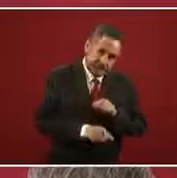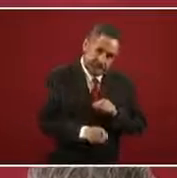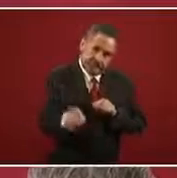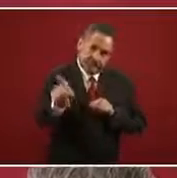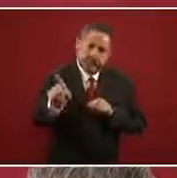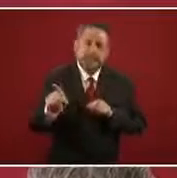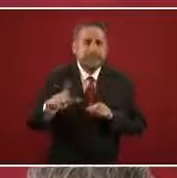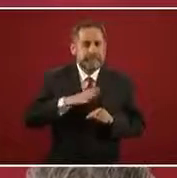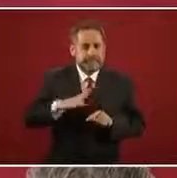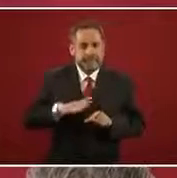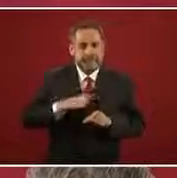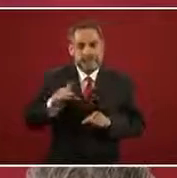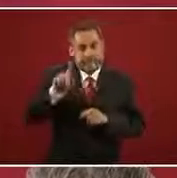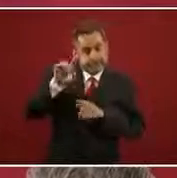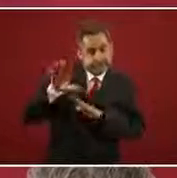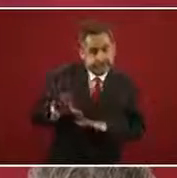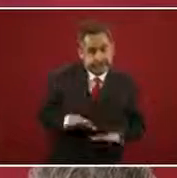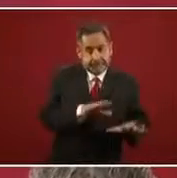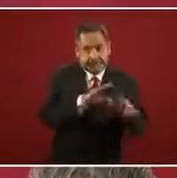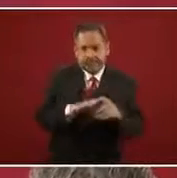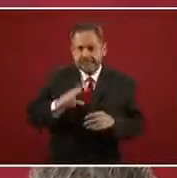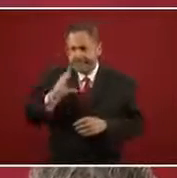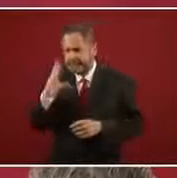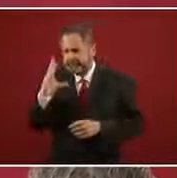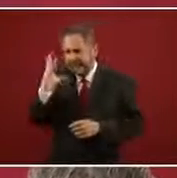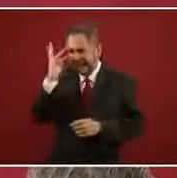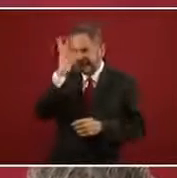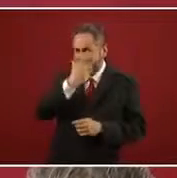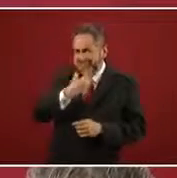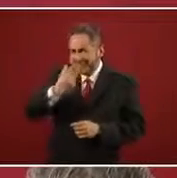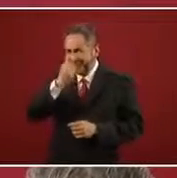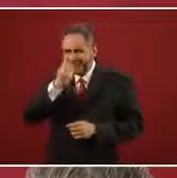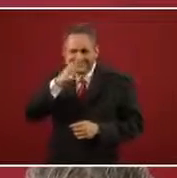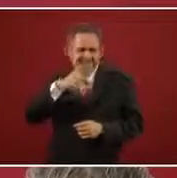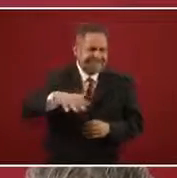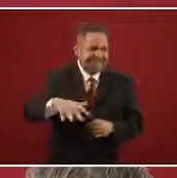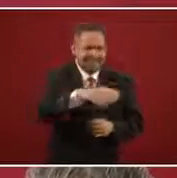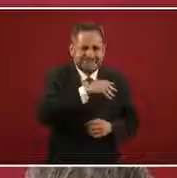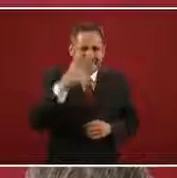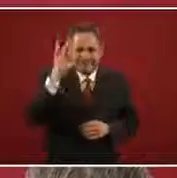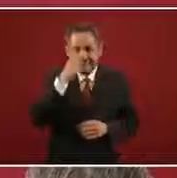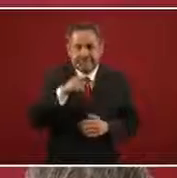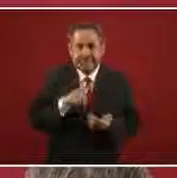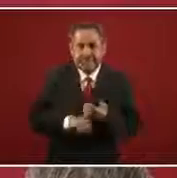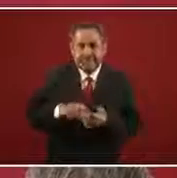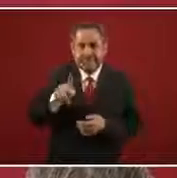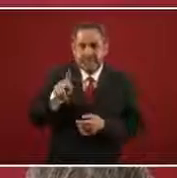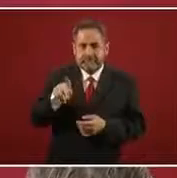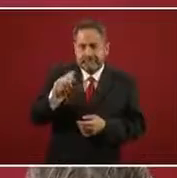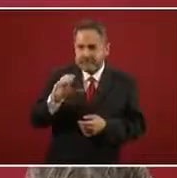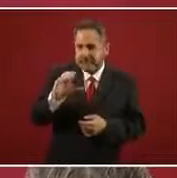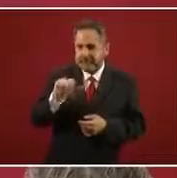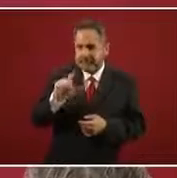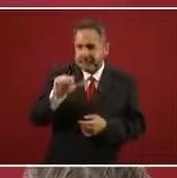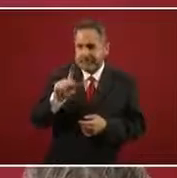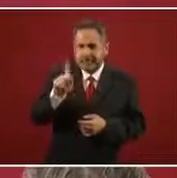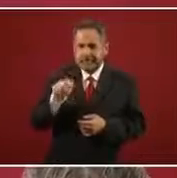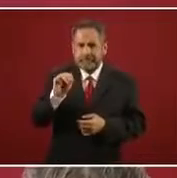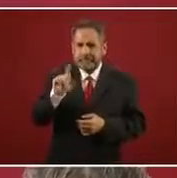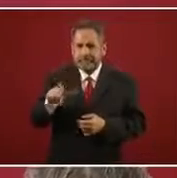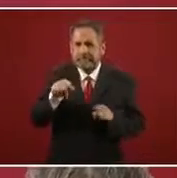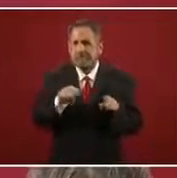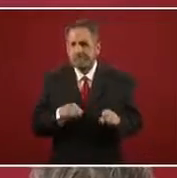porque toda esta zona es bellísima. Este es Calakmul.